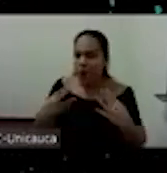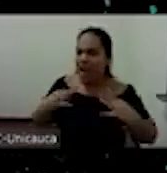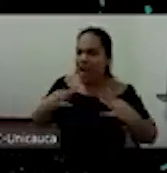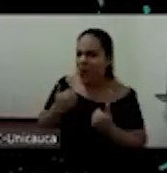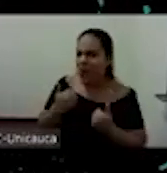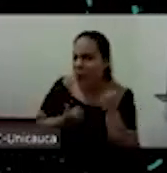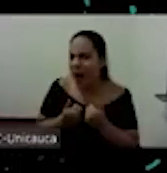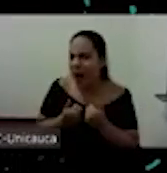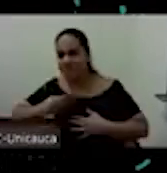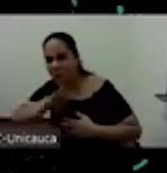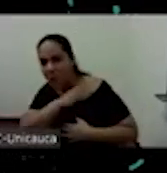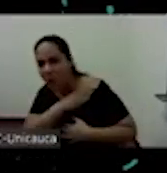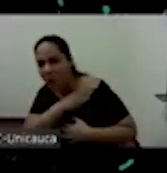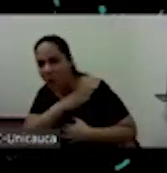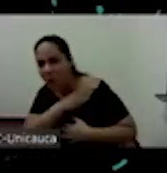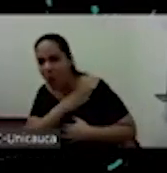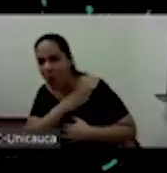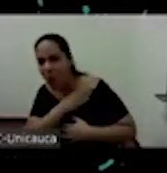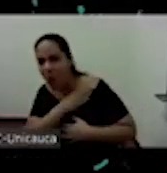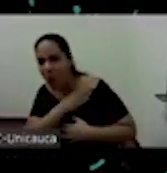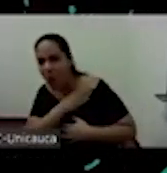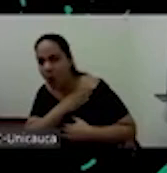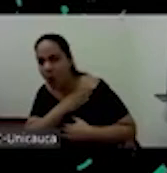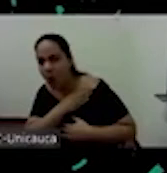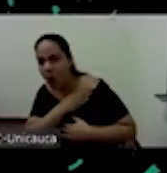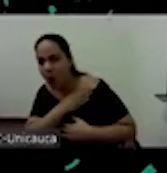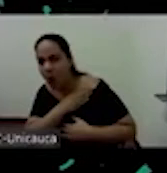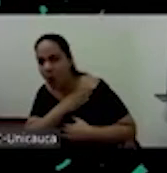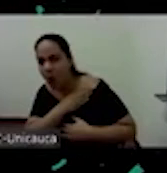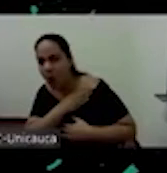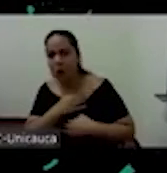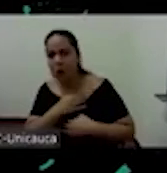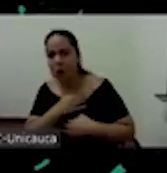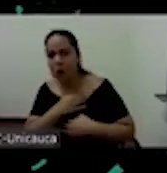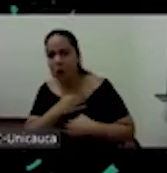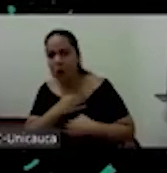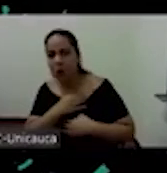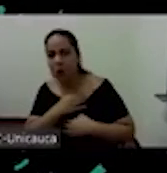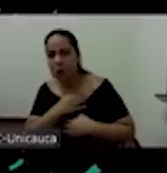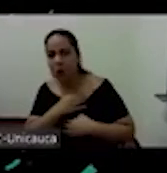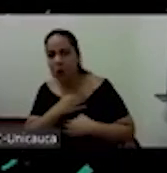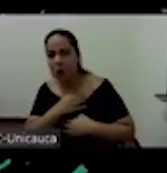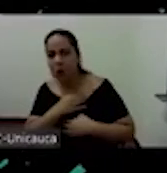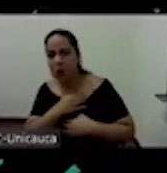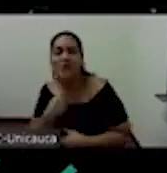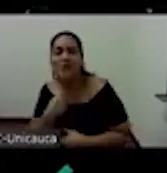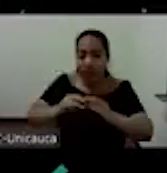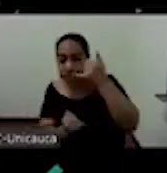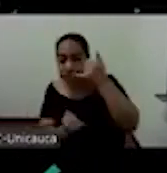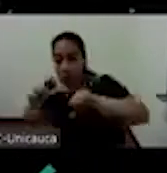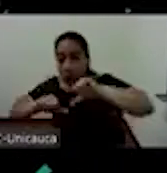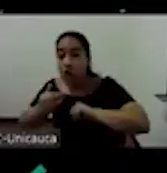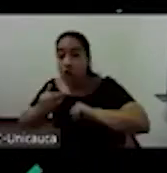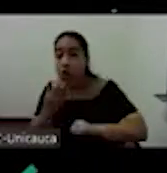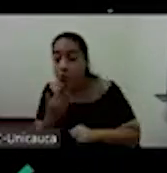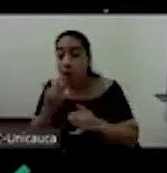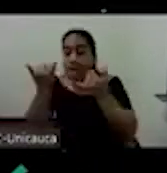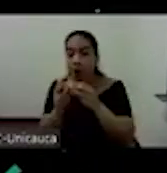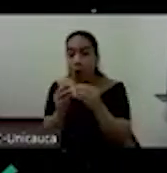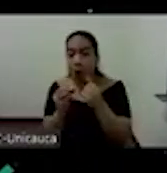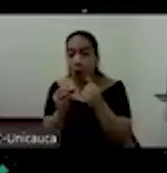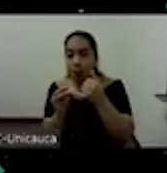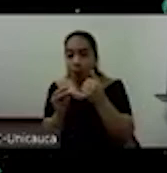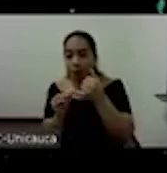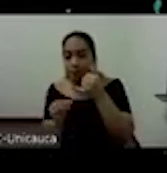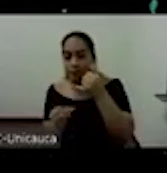tejer. Tras el proceso de esquila, lavado, teñido y posterior hilado, la lana pierde su condición o